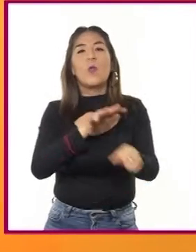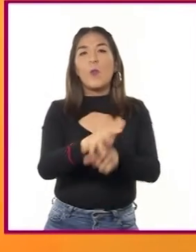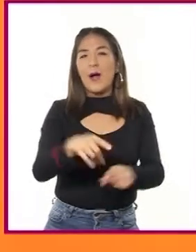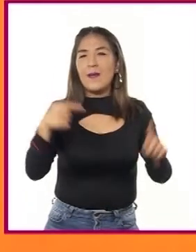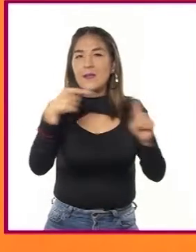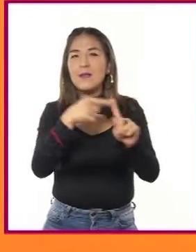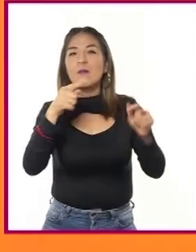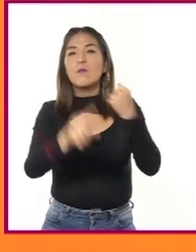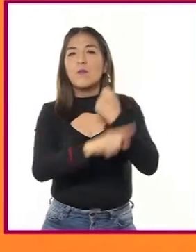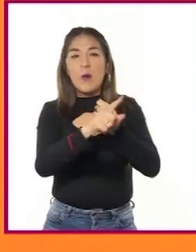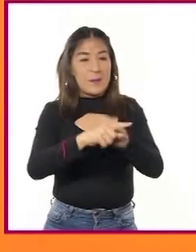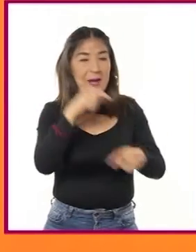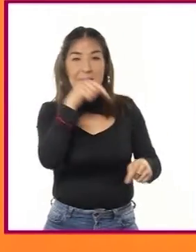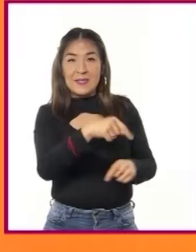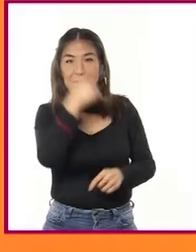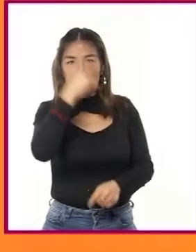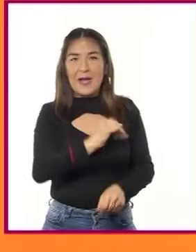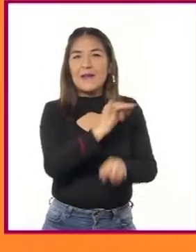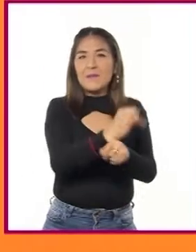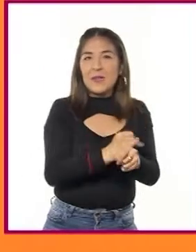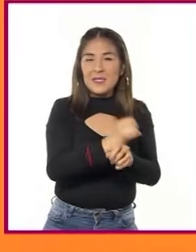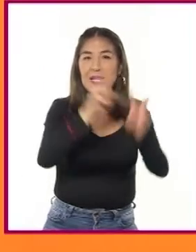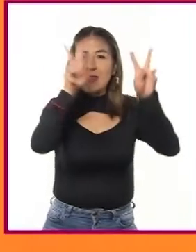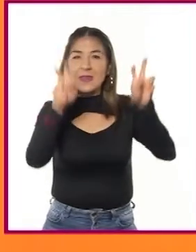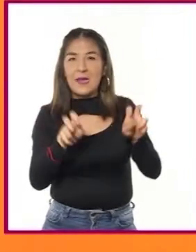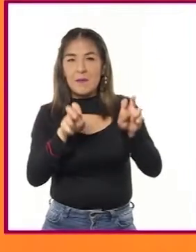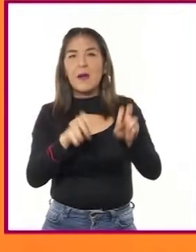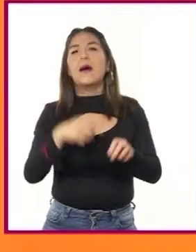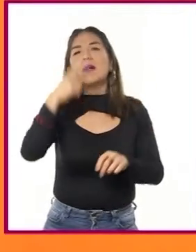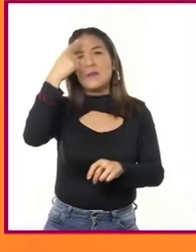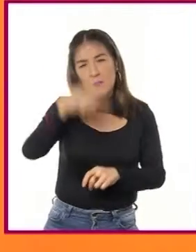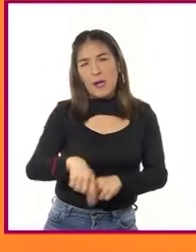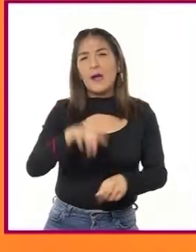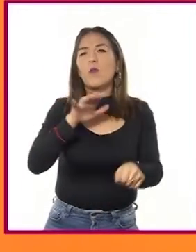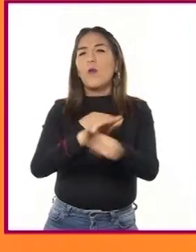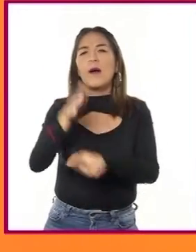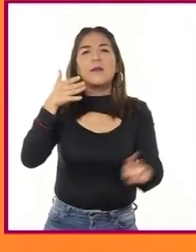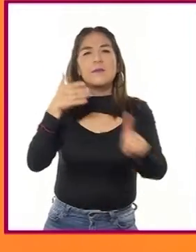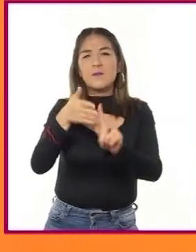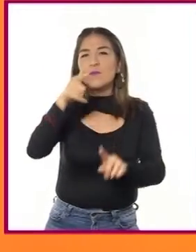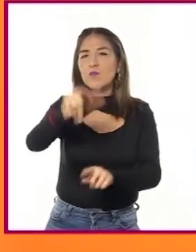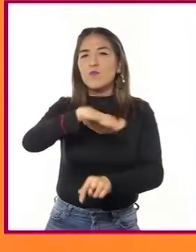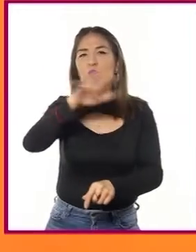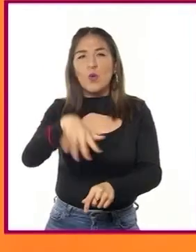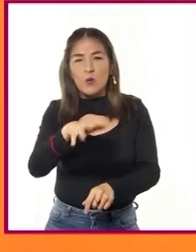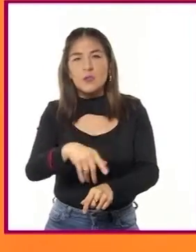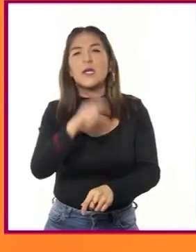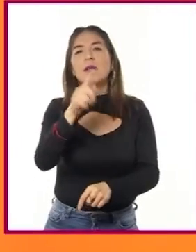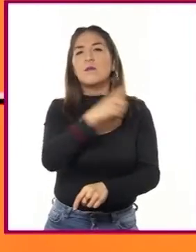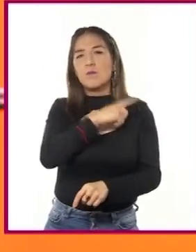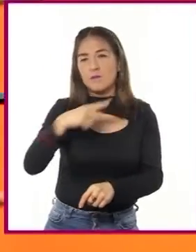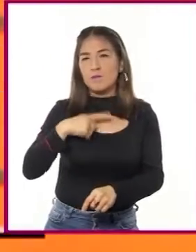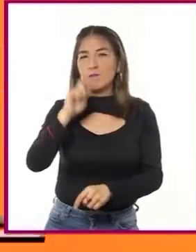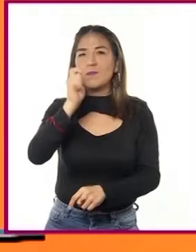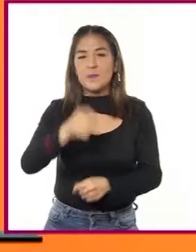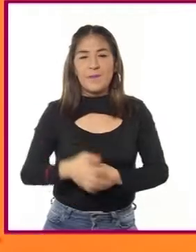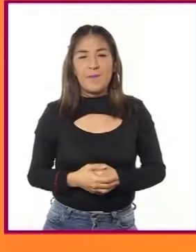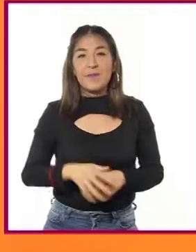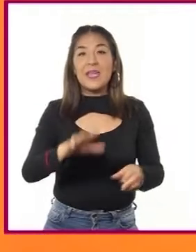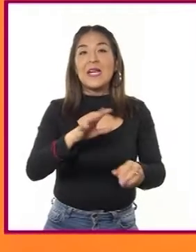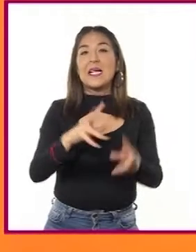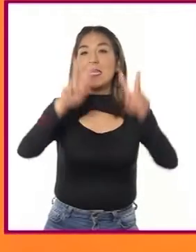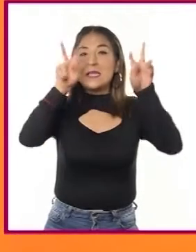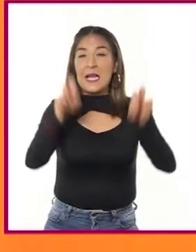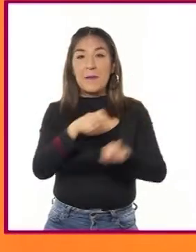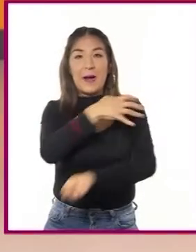problema sobre el que vamos a informarnos y para hacer más específica nuestra búsqueda podemos partir de lo general